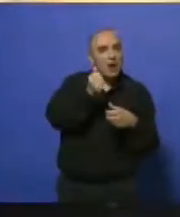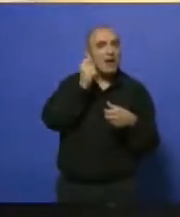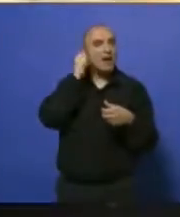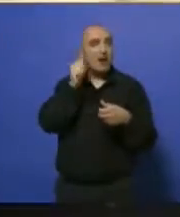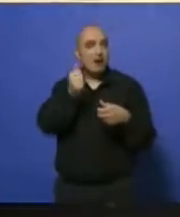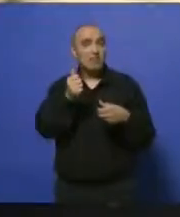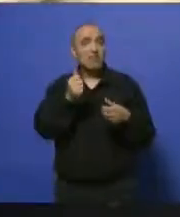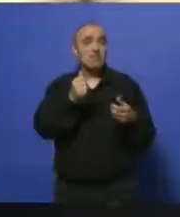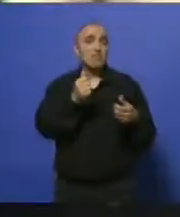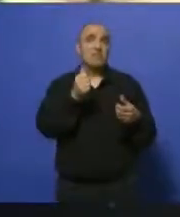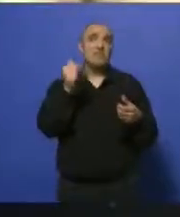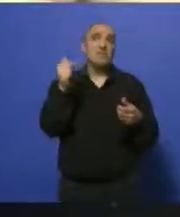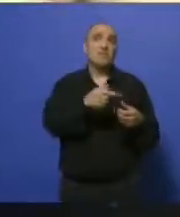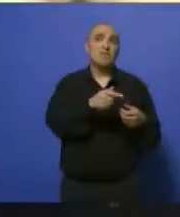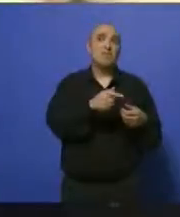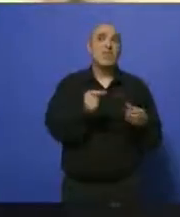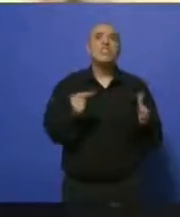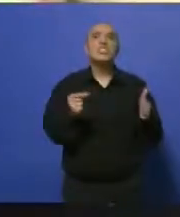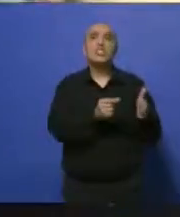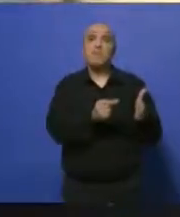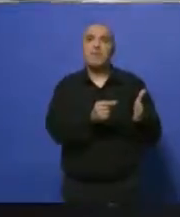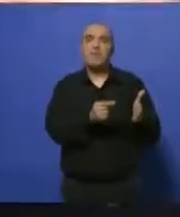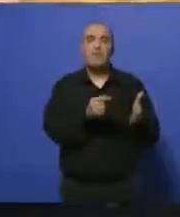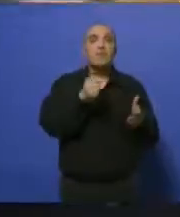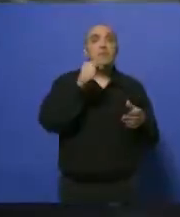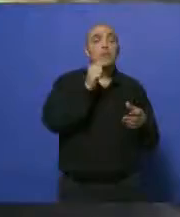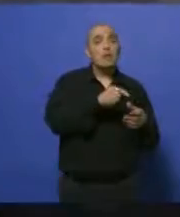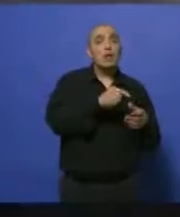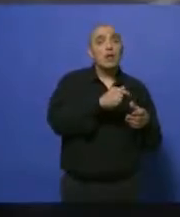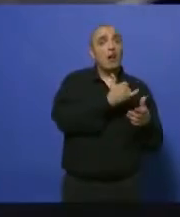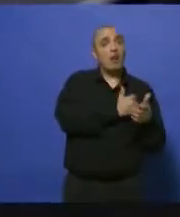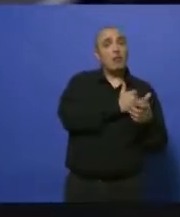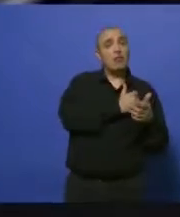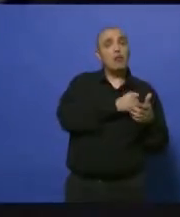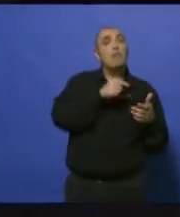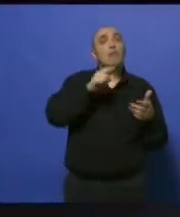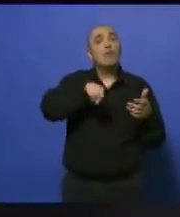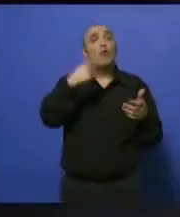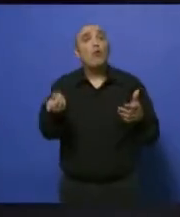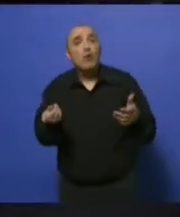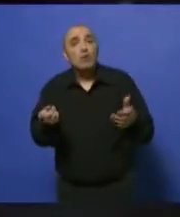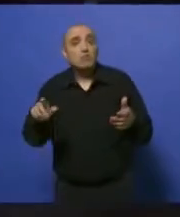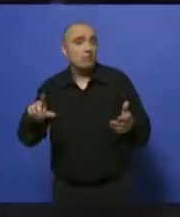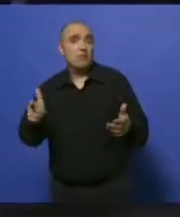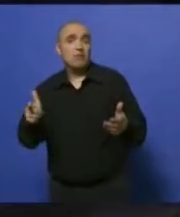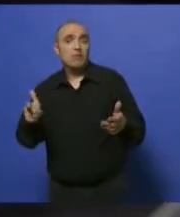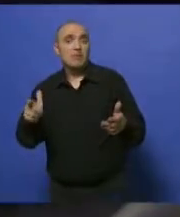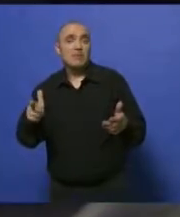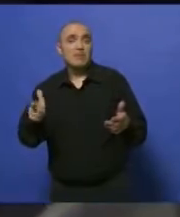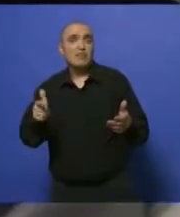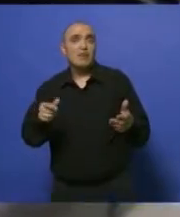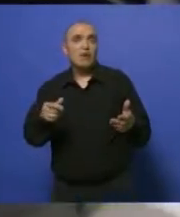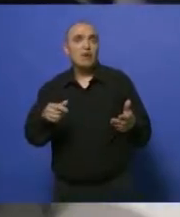están registradas en el listado nacional que se fue publicando a través de la web, pero muchas de ellas no. Y esto tiene como principal